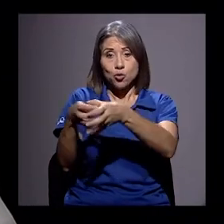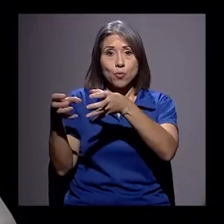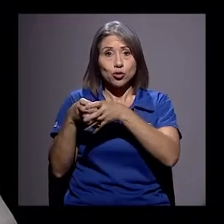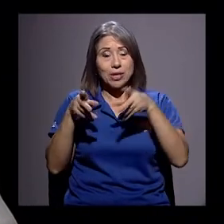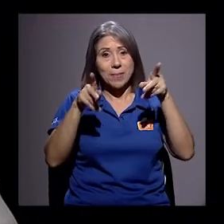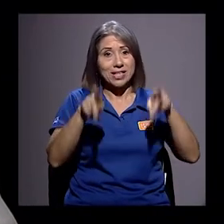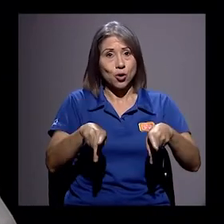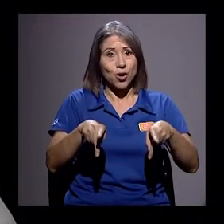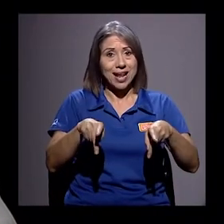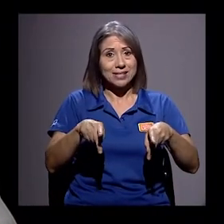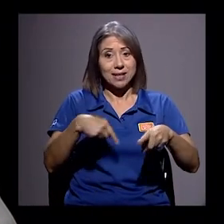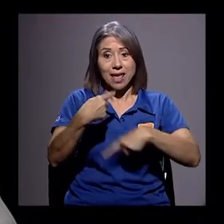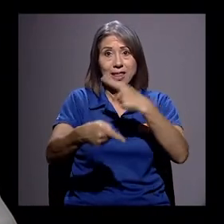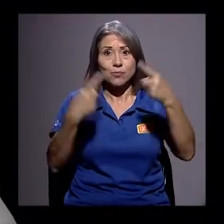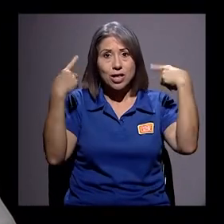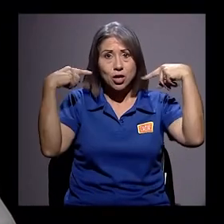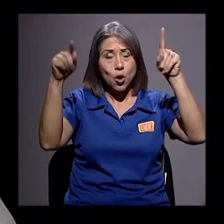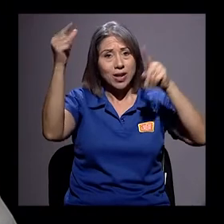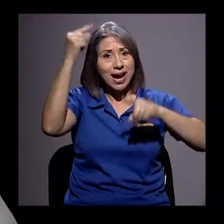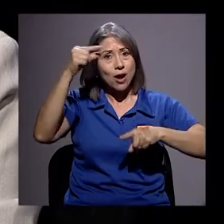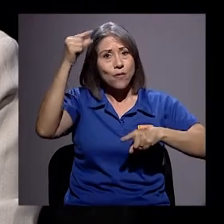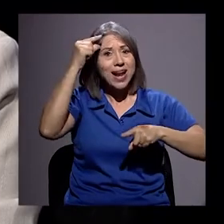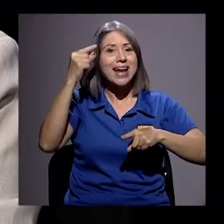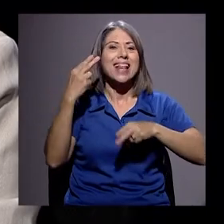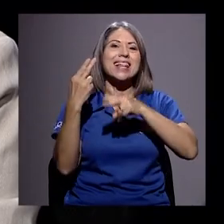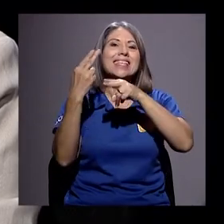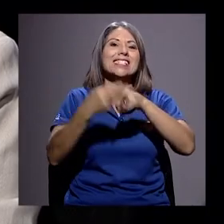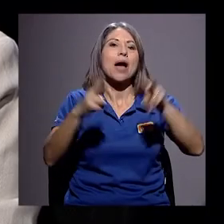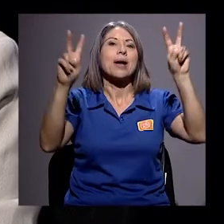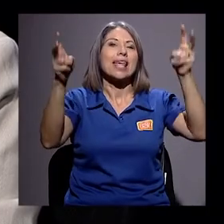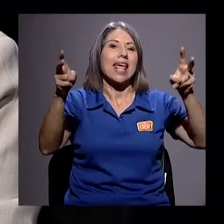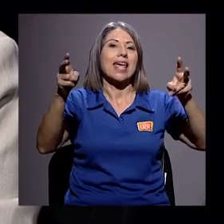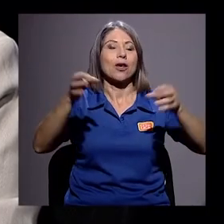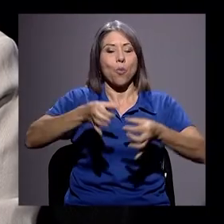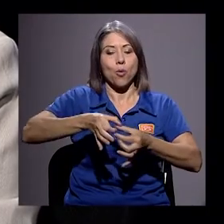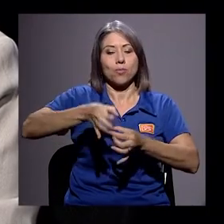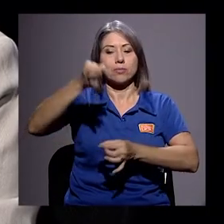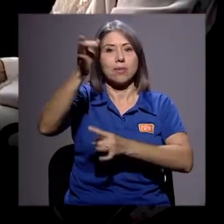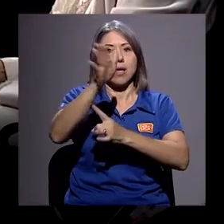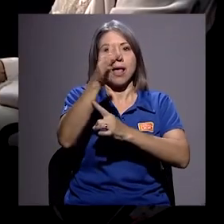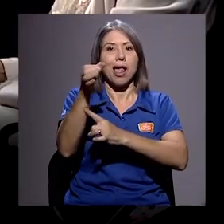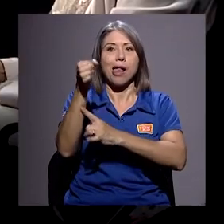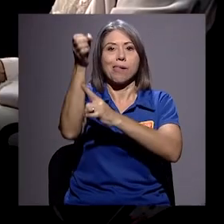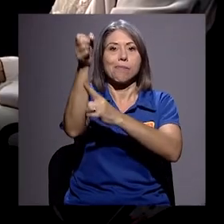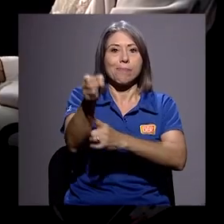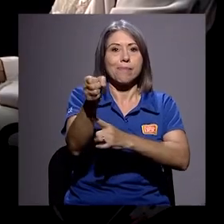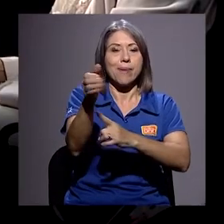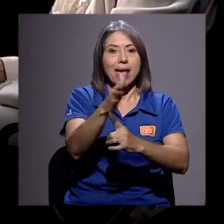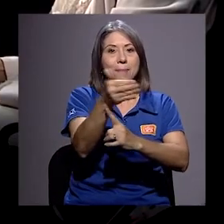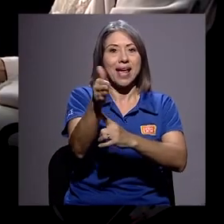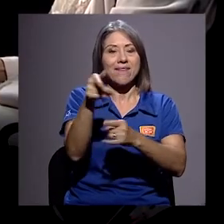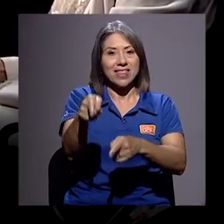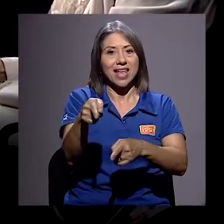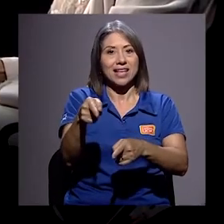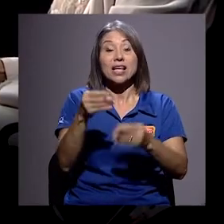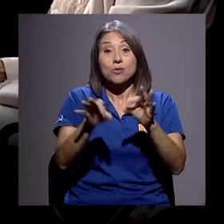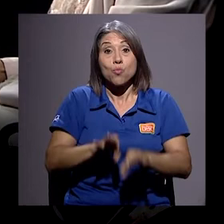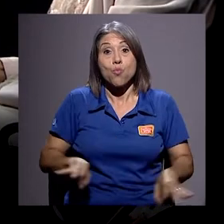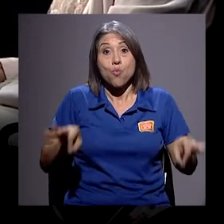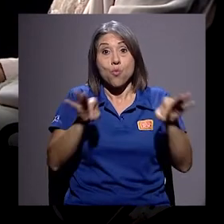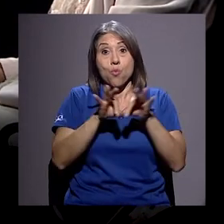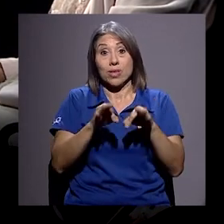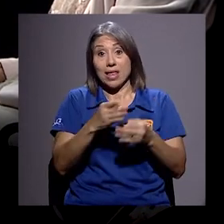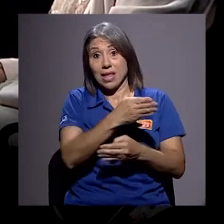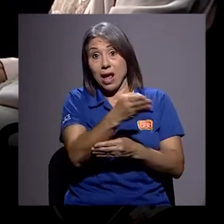gobernar y que les llaman los pega banderas entonces vea como creo que es importante destacar la ciudadanía que hoy 360